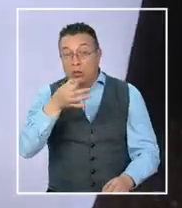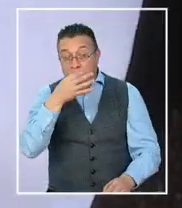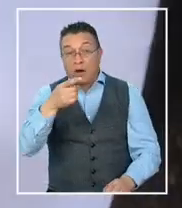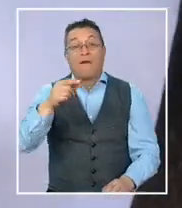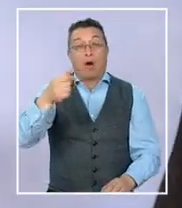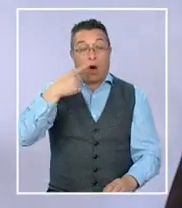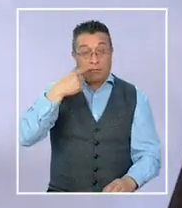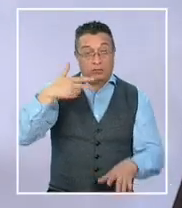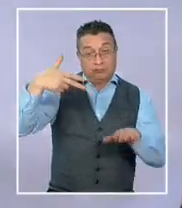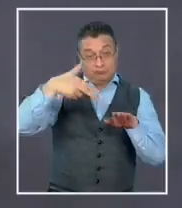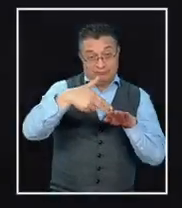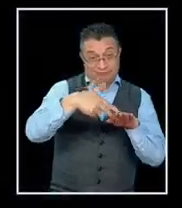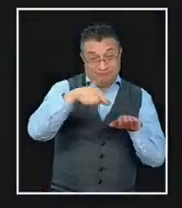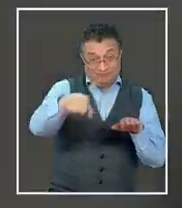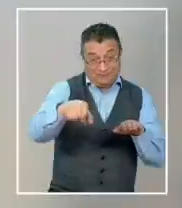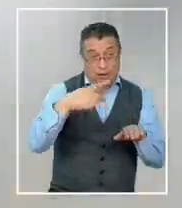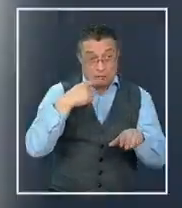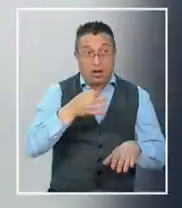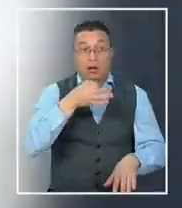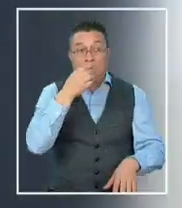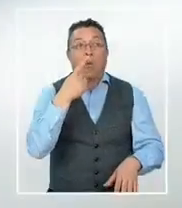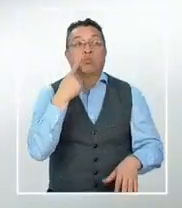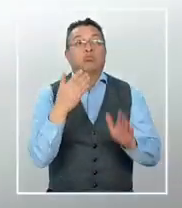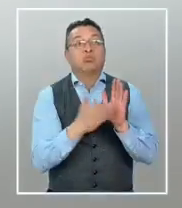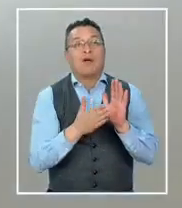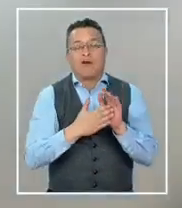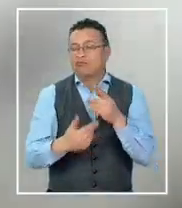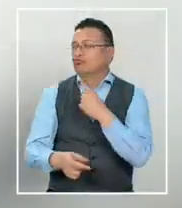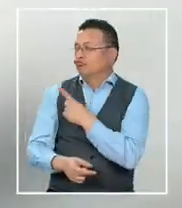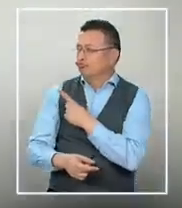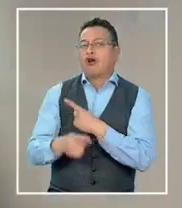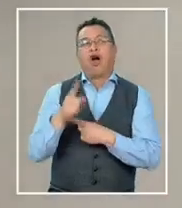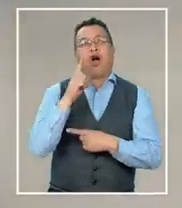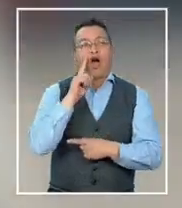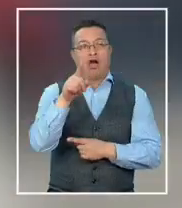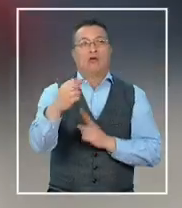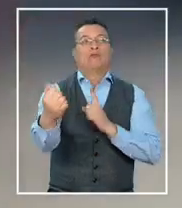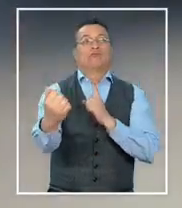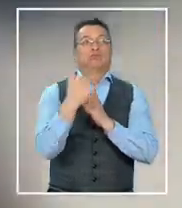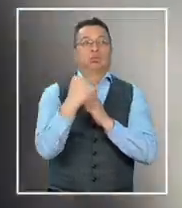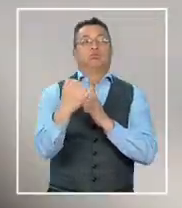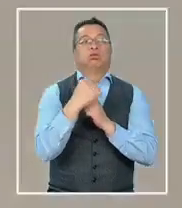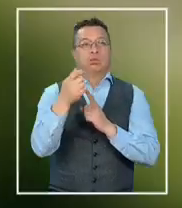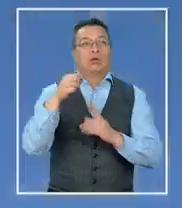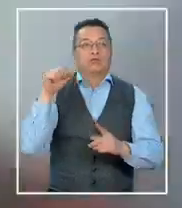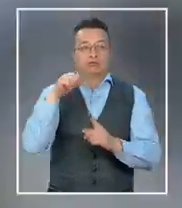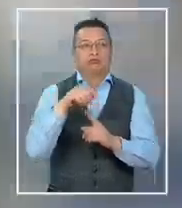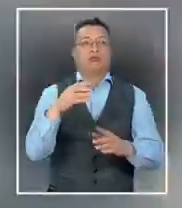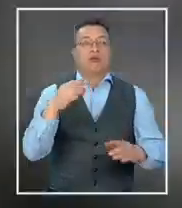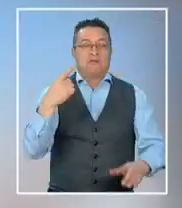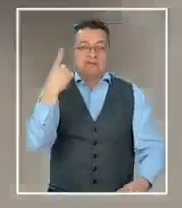los bomberos de la estación, esta es la prueba más contundente del conductor que la golpeó